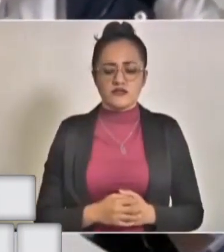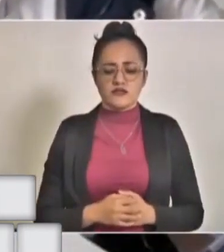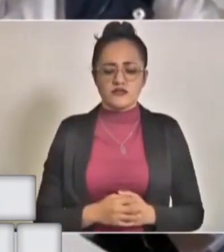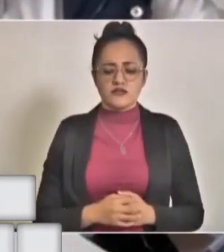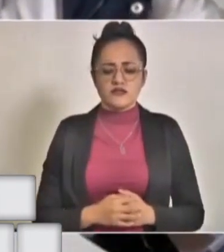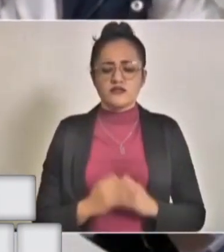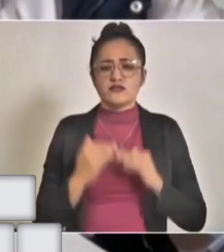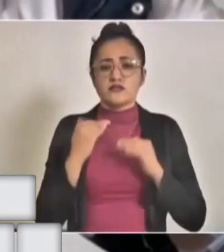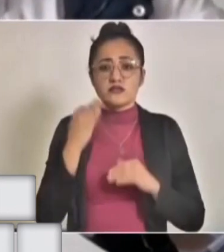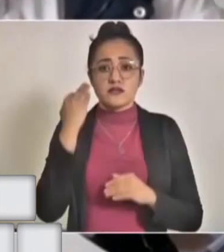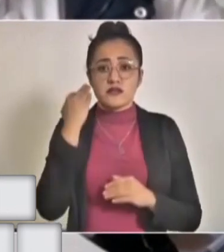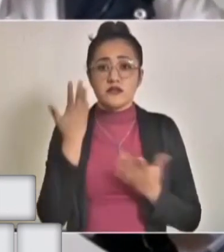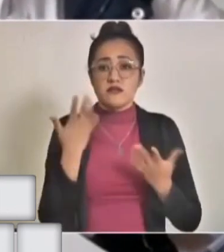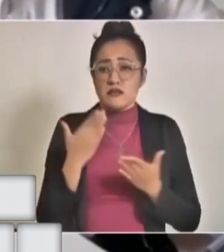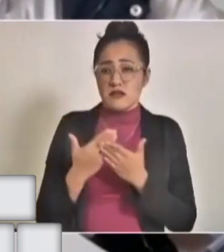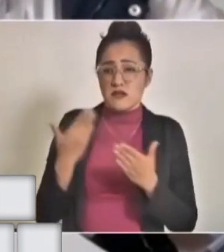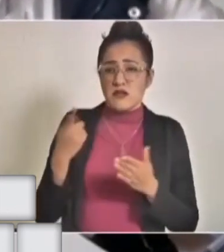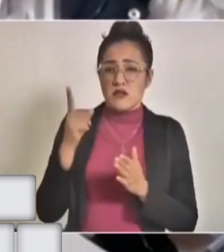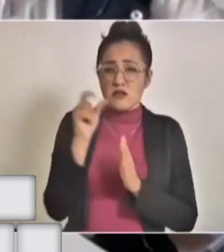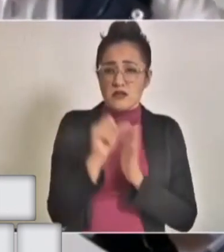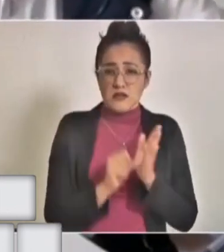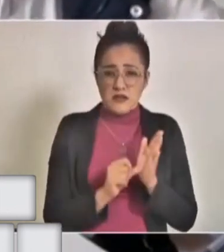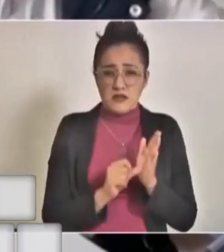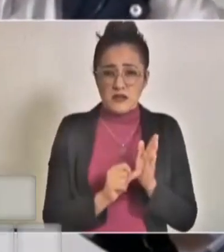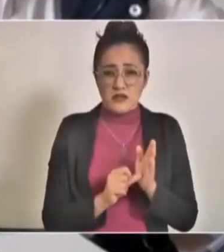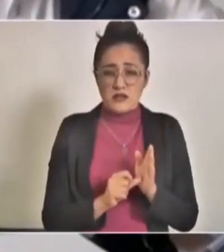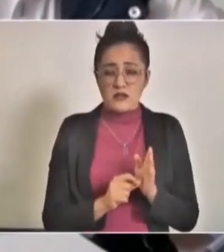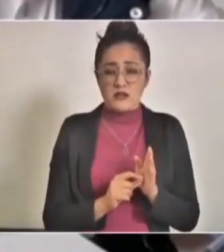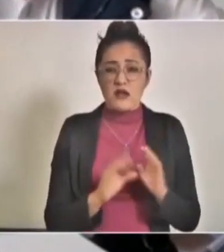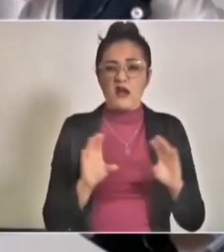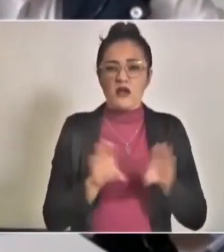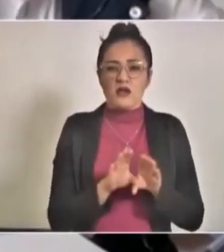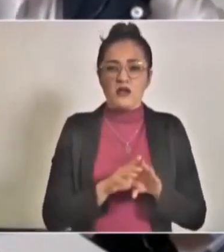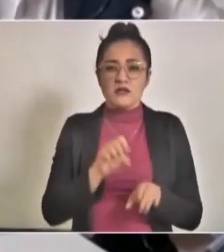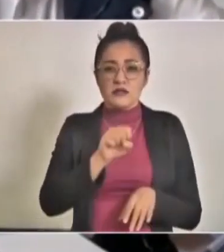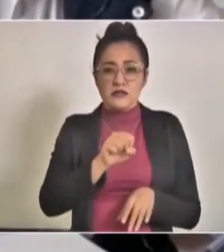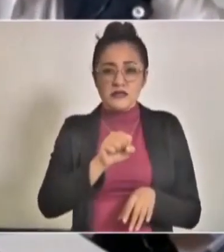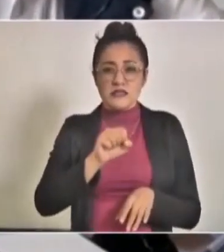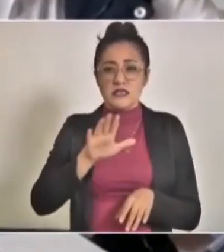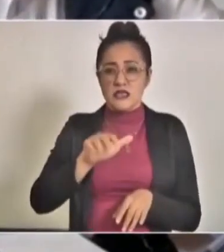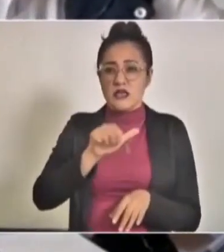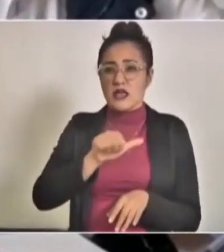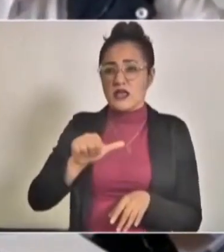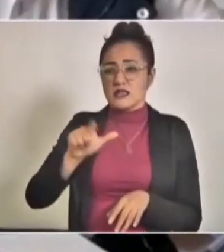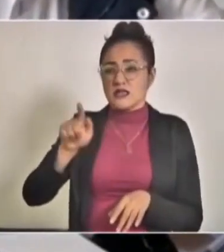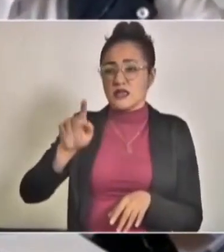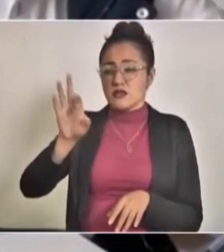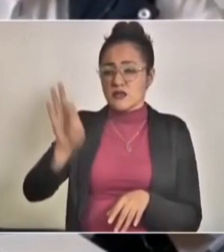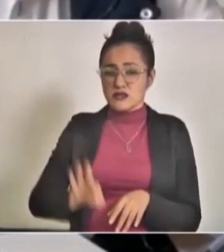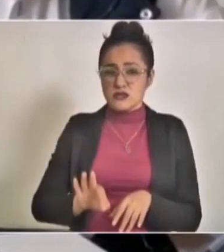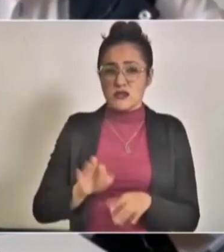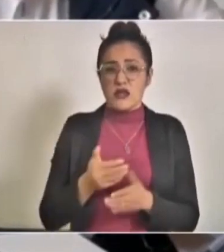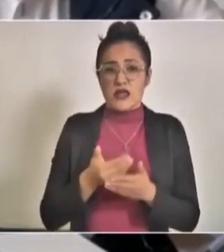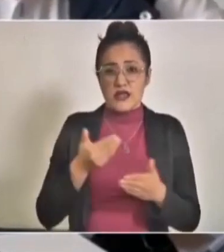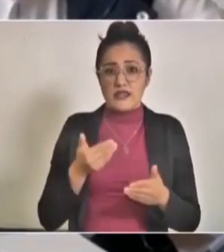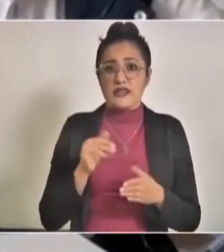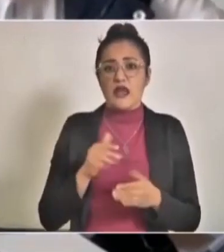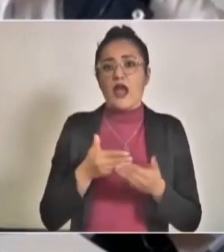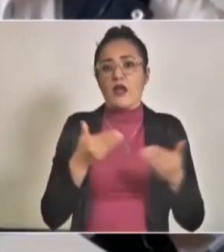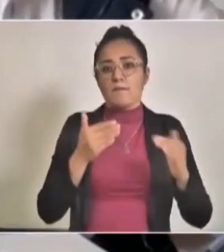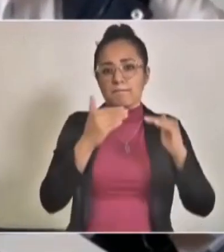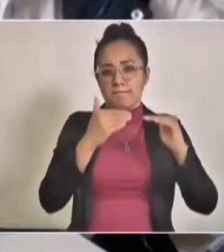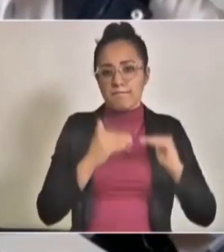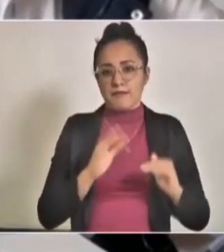temporada aproximadamente un mes pegándole entre el 65 y el 70 por ciento gobernador hoy